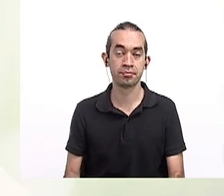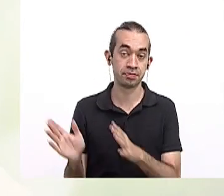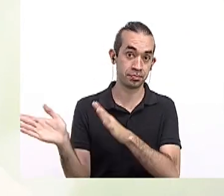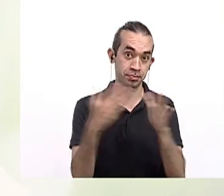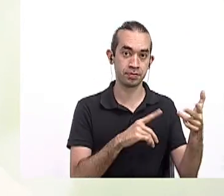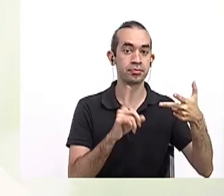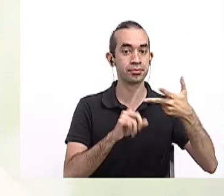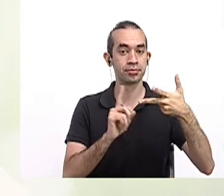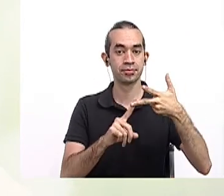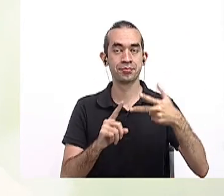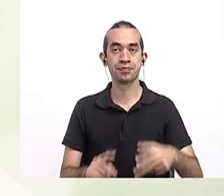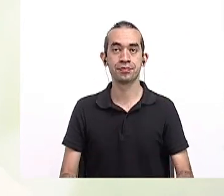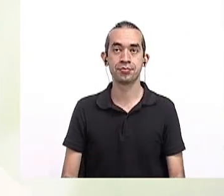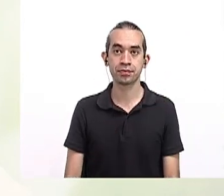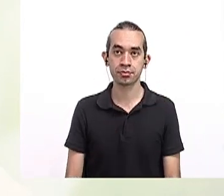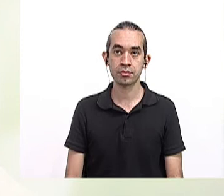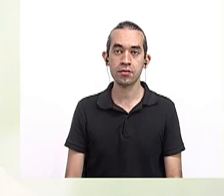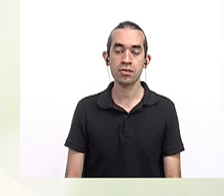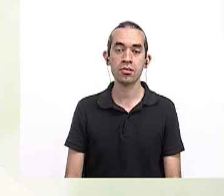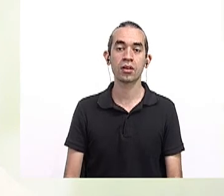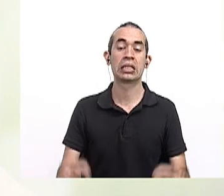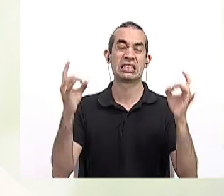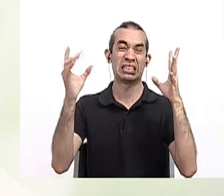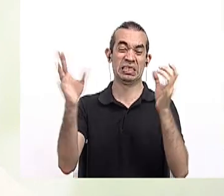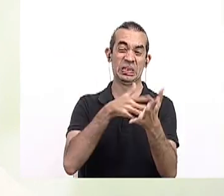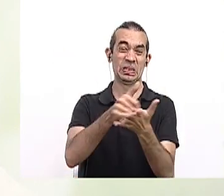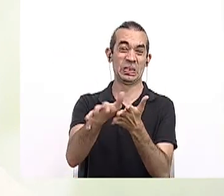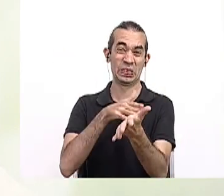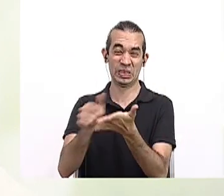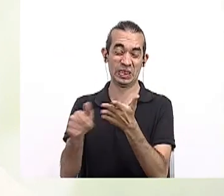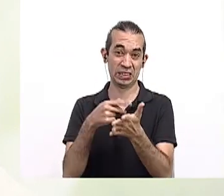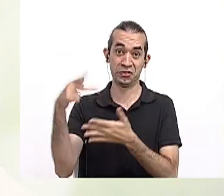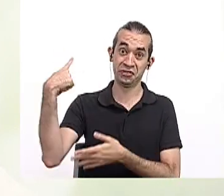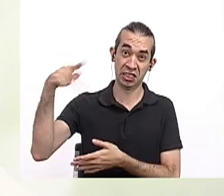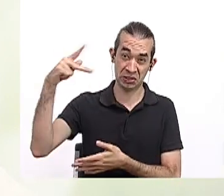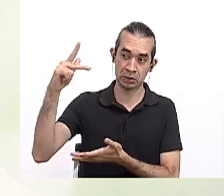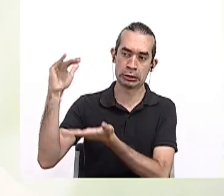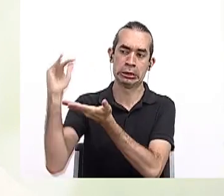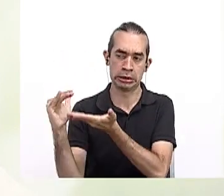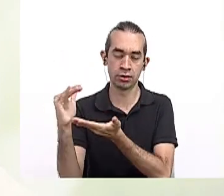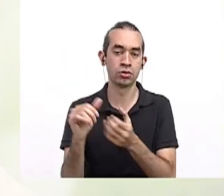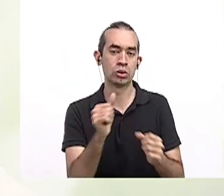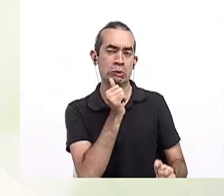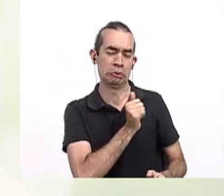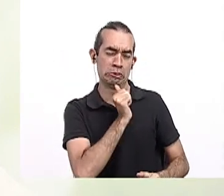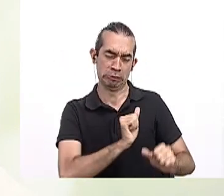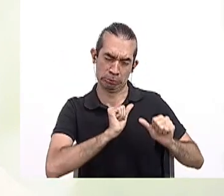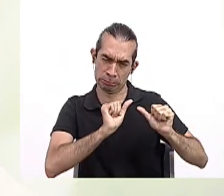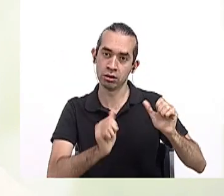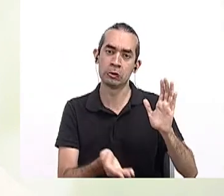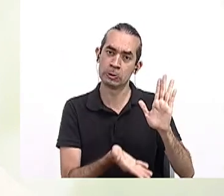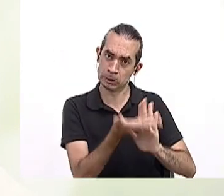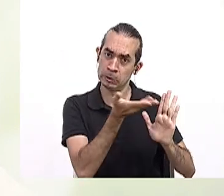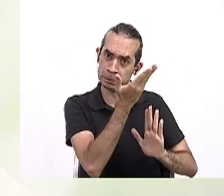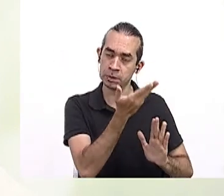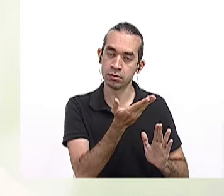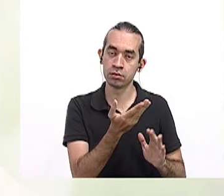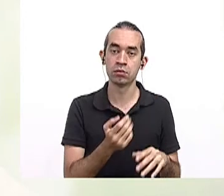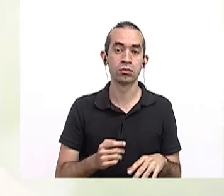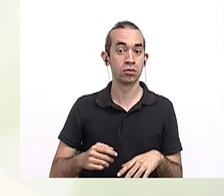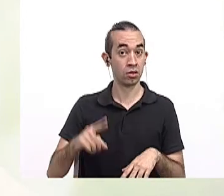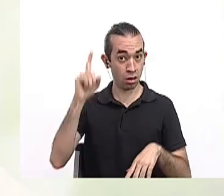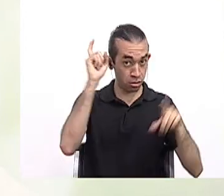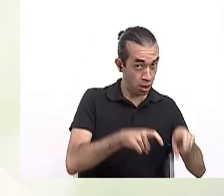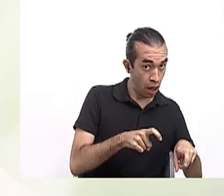reducir el riesgo de desastres y aumentar la resiliencia será una acción a